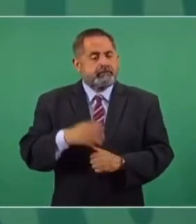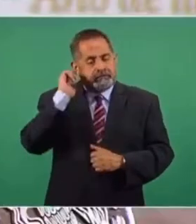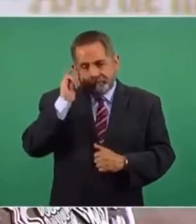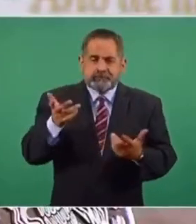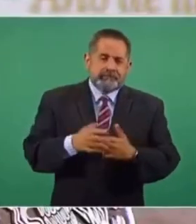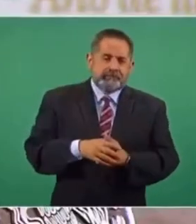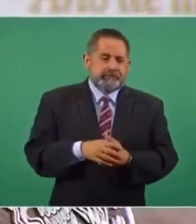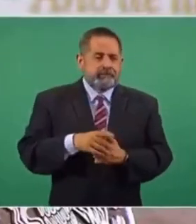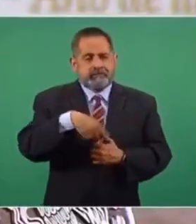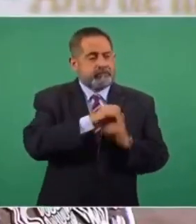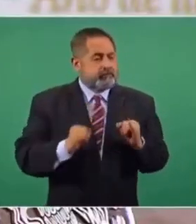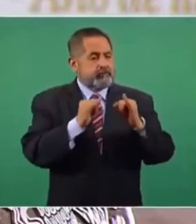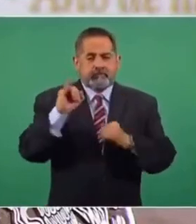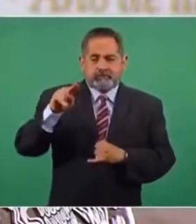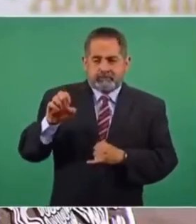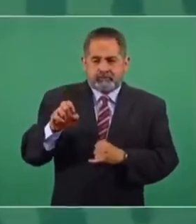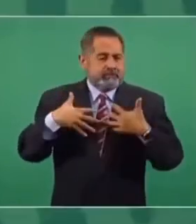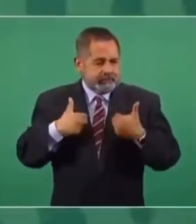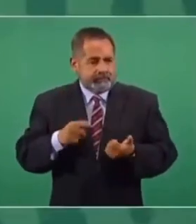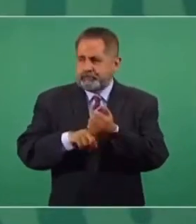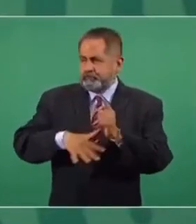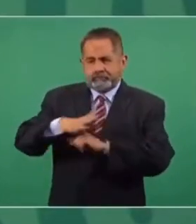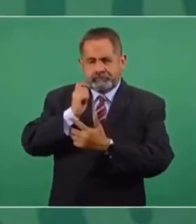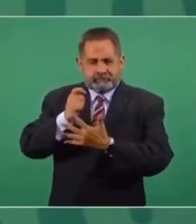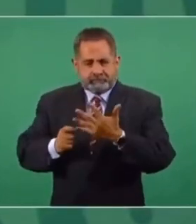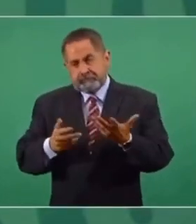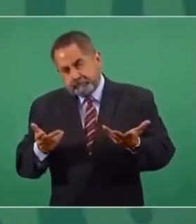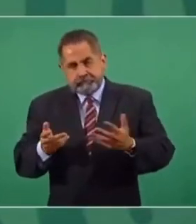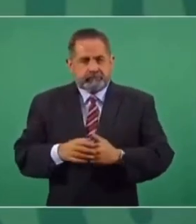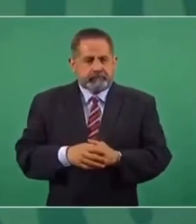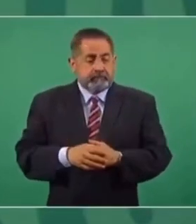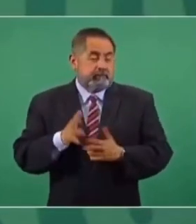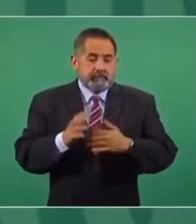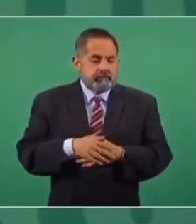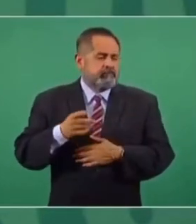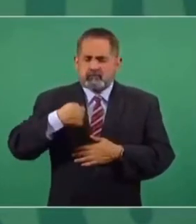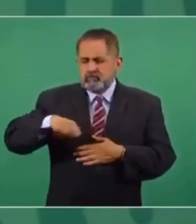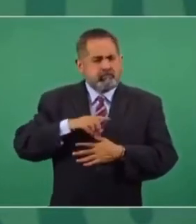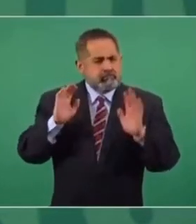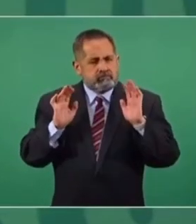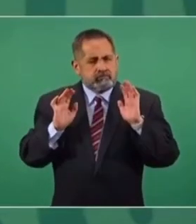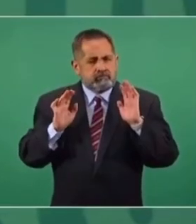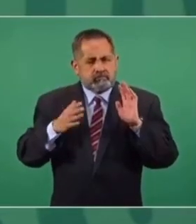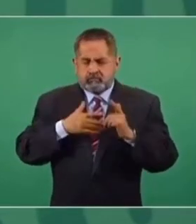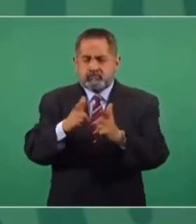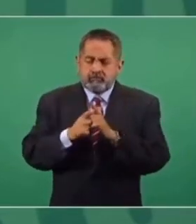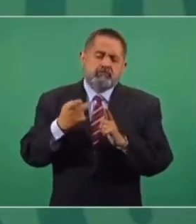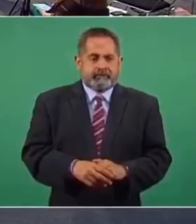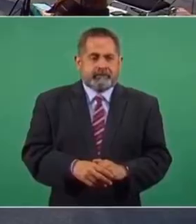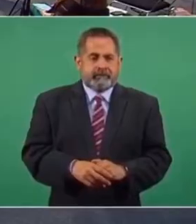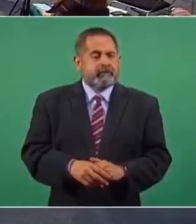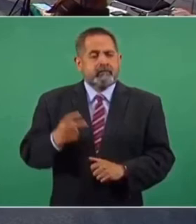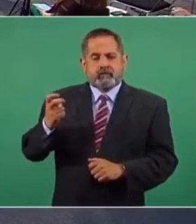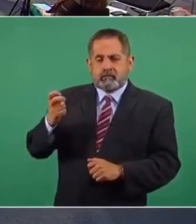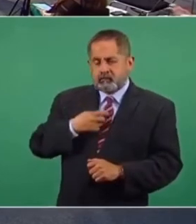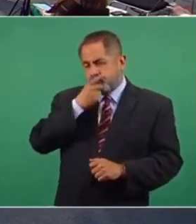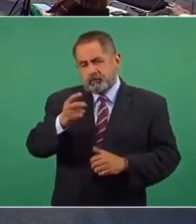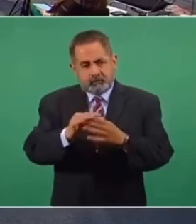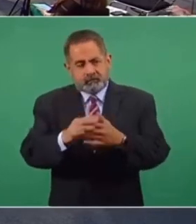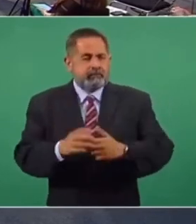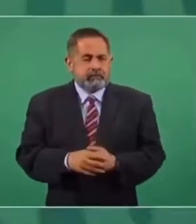ojalá y los del Instituto Electoral pues comprendan toda esta circunstancia. Y de todas maneras nosotros, en lo partidista, nada. Por eso les